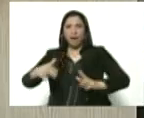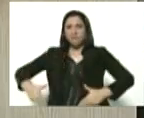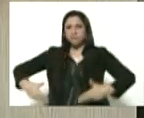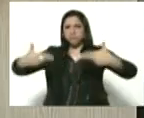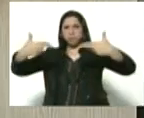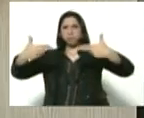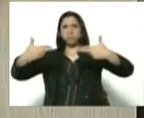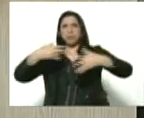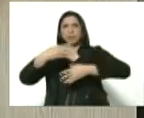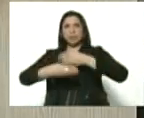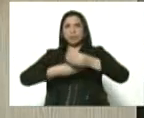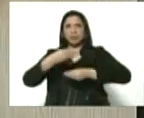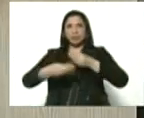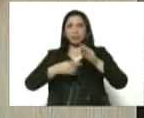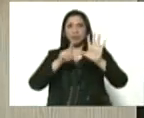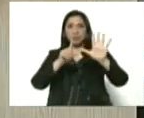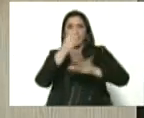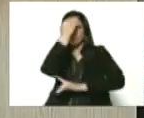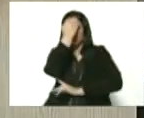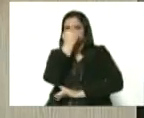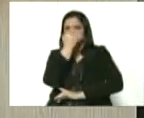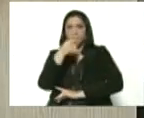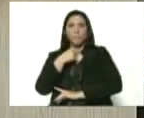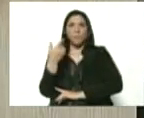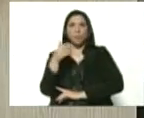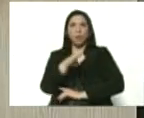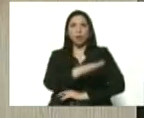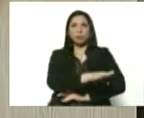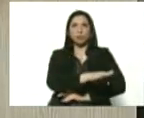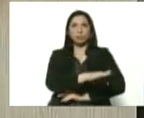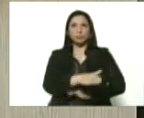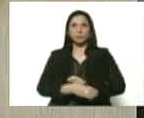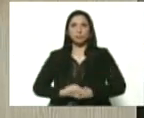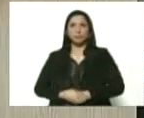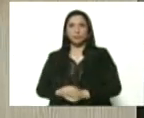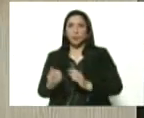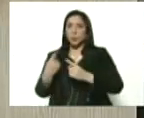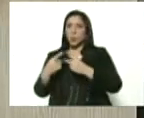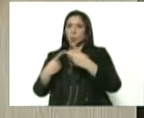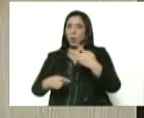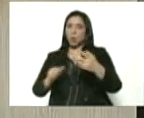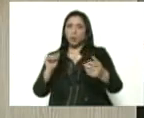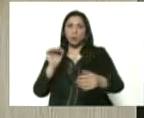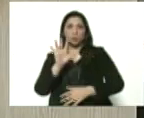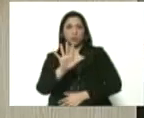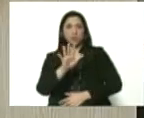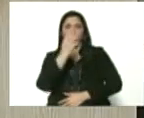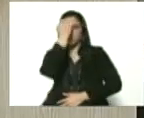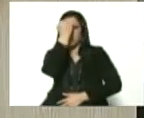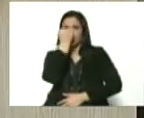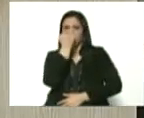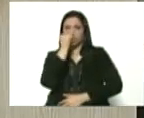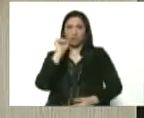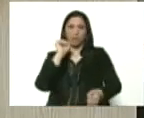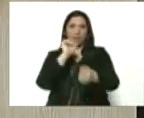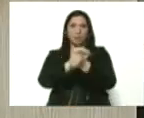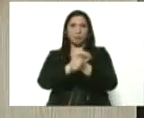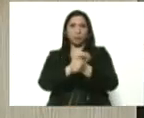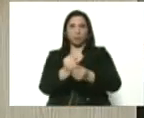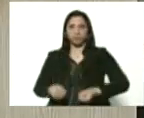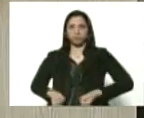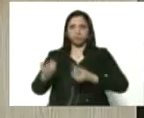enfrentamiento que generó 6 terroristas abatidos y el resto, los restantes 5 terroristas capturados,